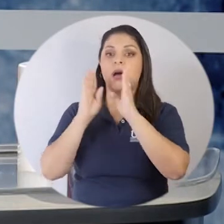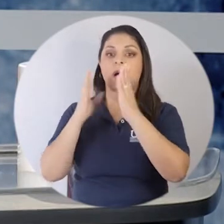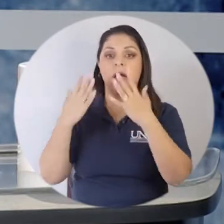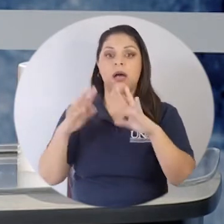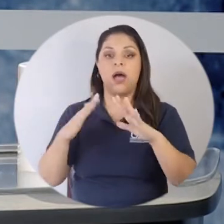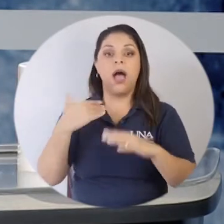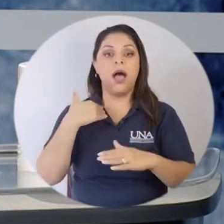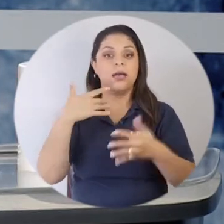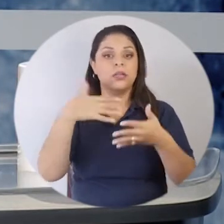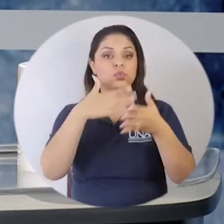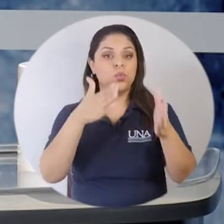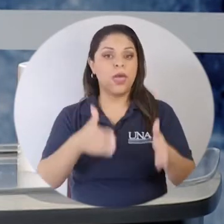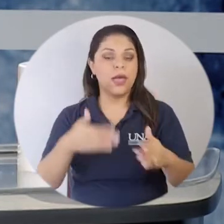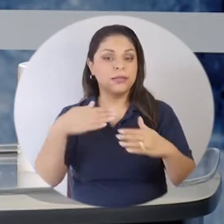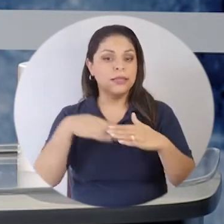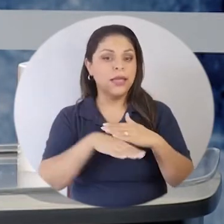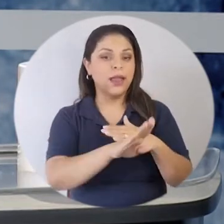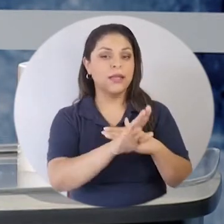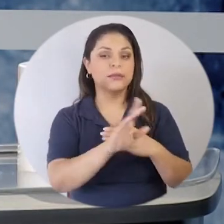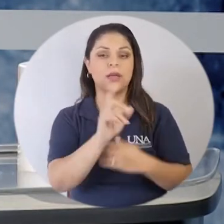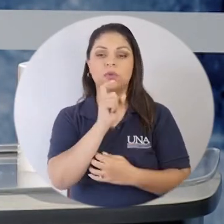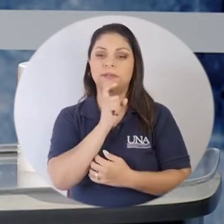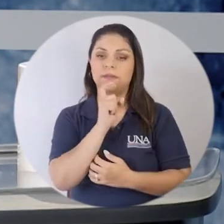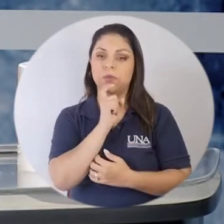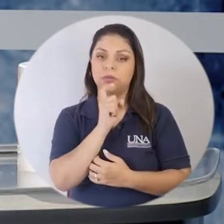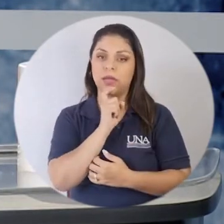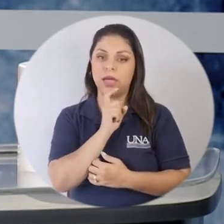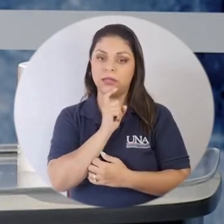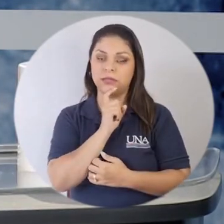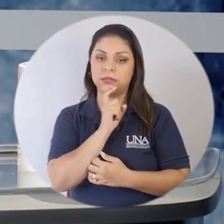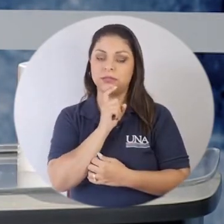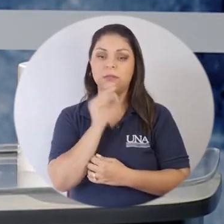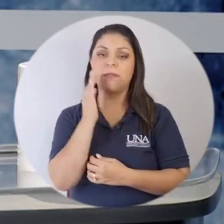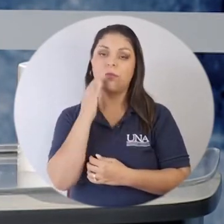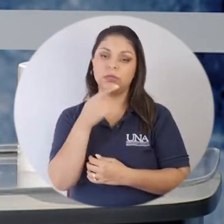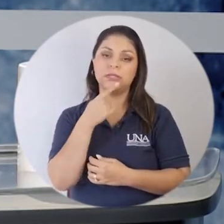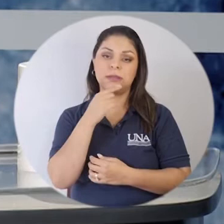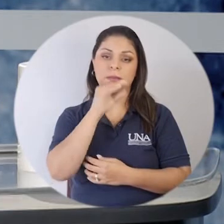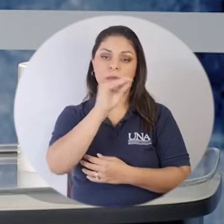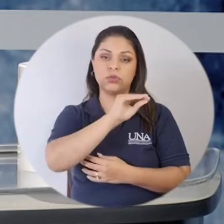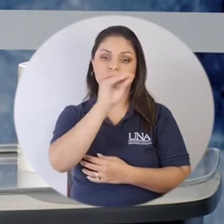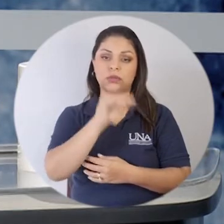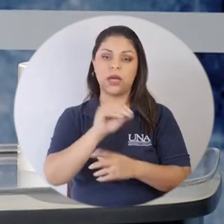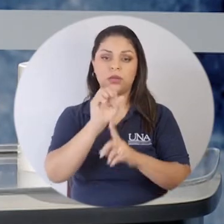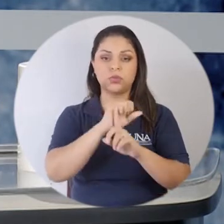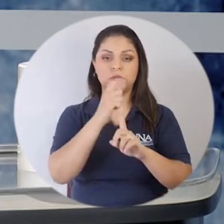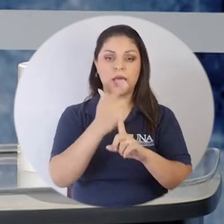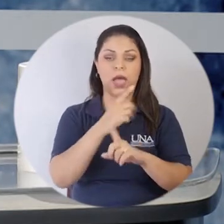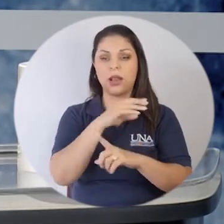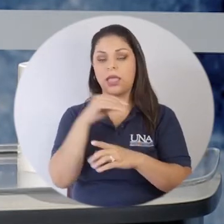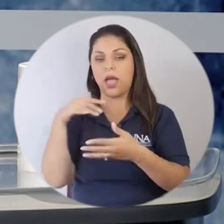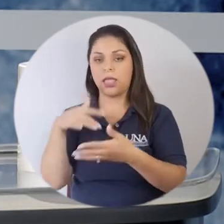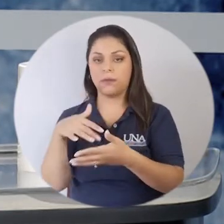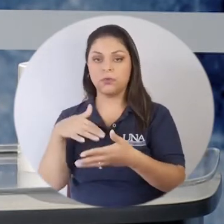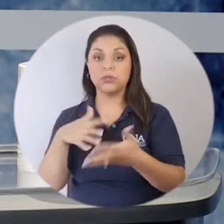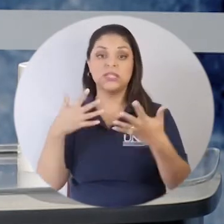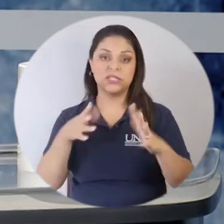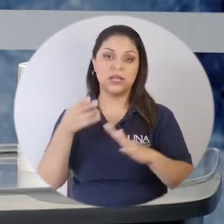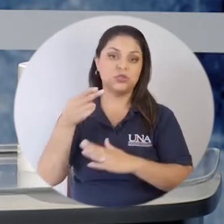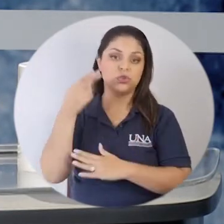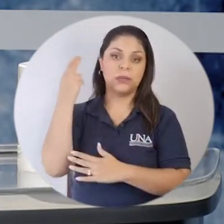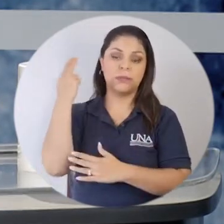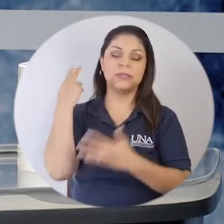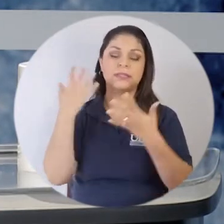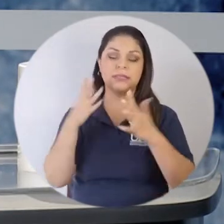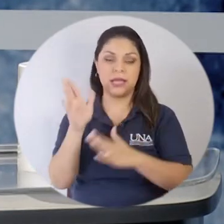tenemos estudiantes que ingresan con dificultades, por los indicadores sociales y académicos, ya históricamente